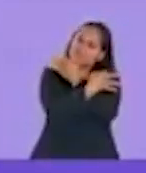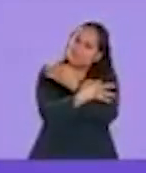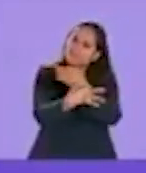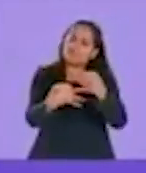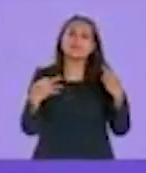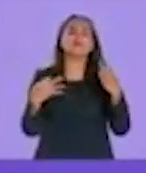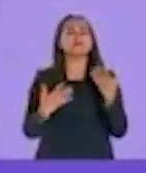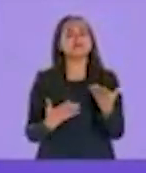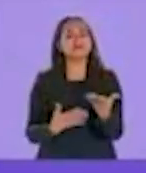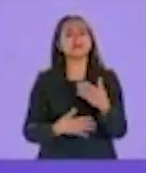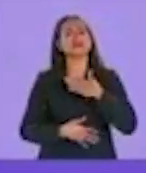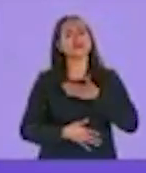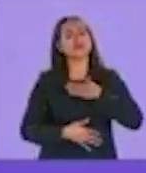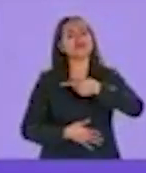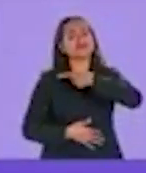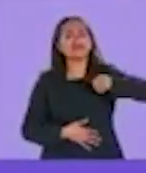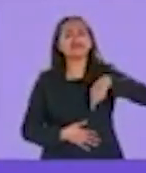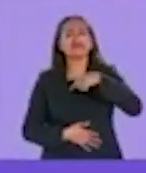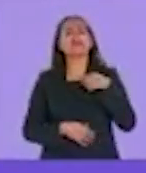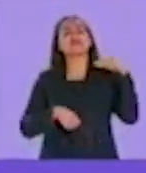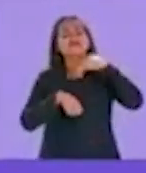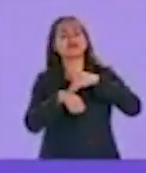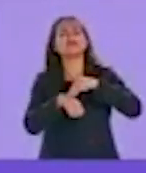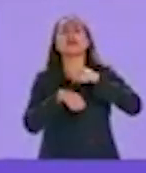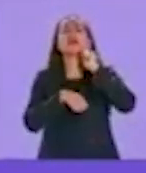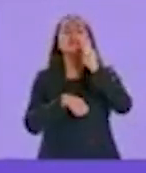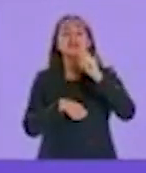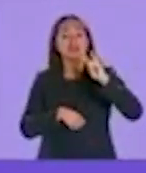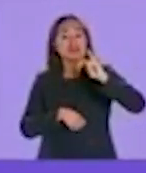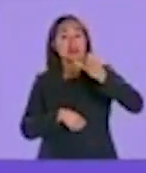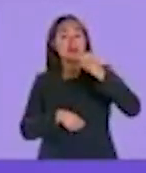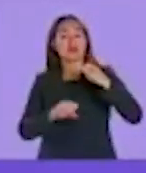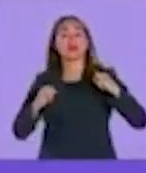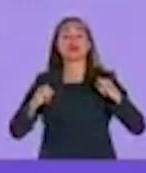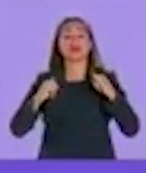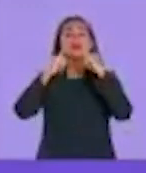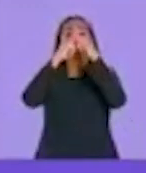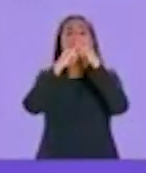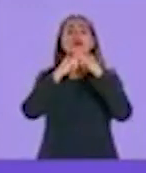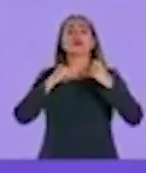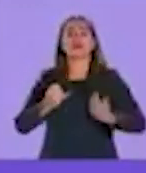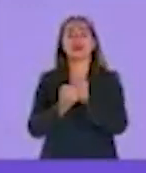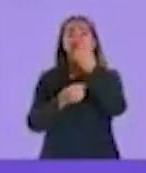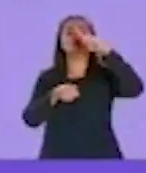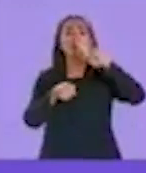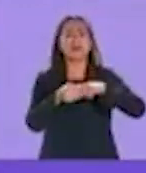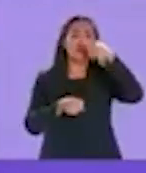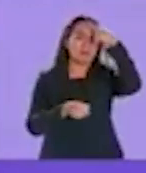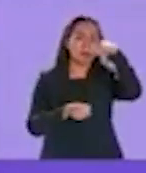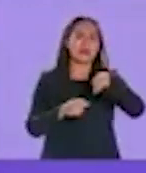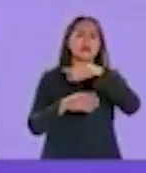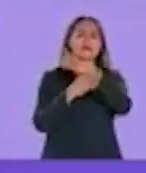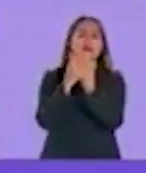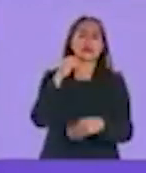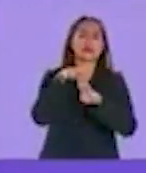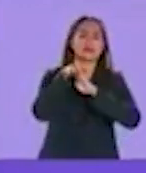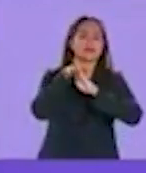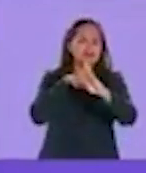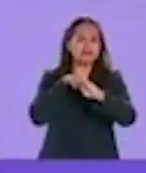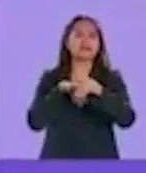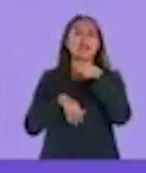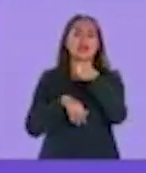establecer aquí en tijuana el instituto nacional de migración esto tiene este